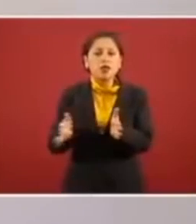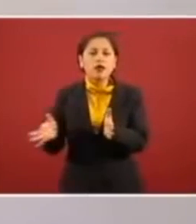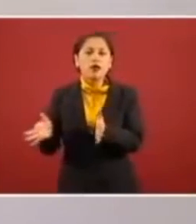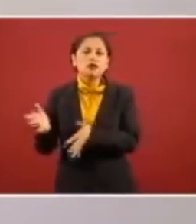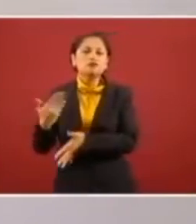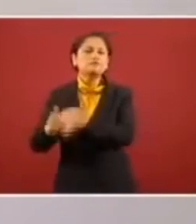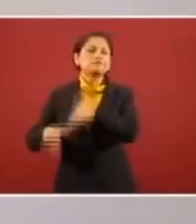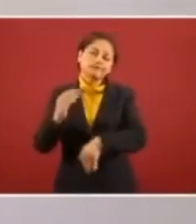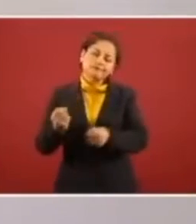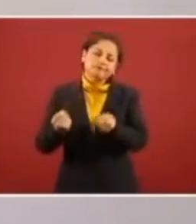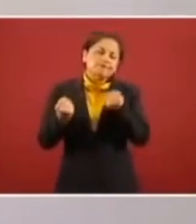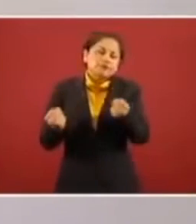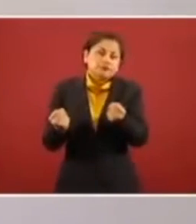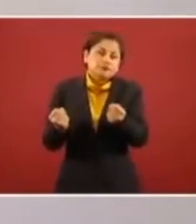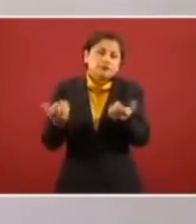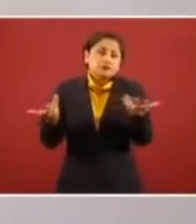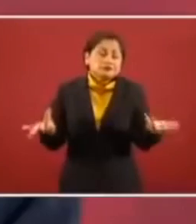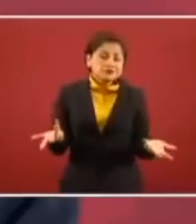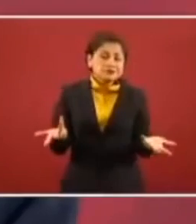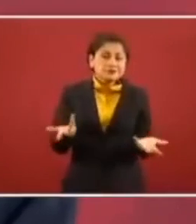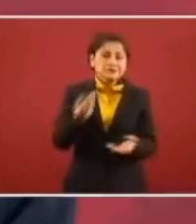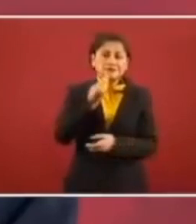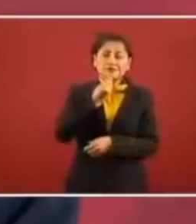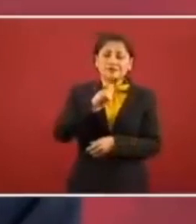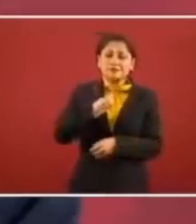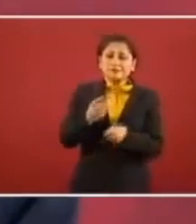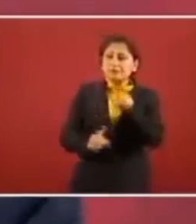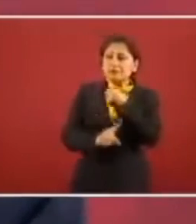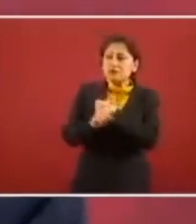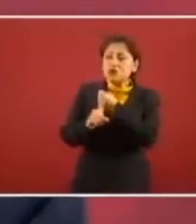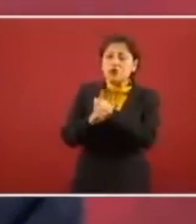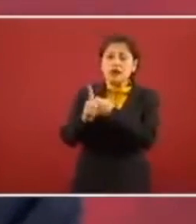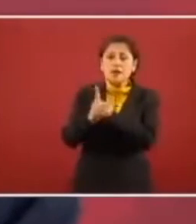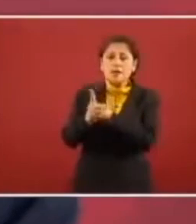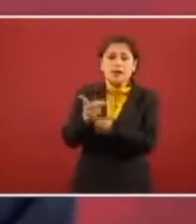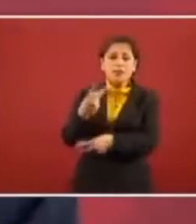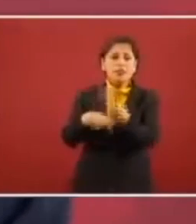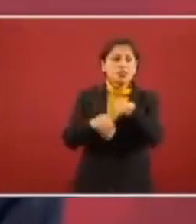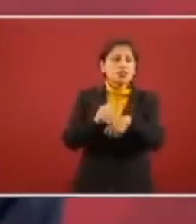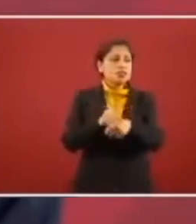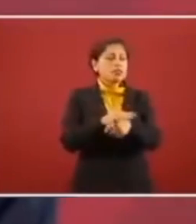fortalecidos. O sea que nos vino esto como anillo al dedo para